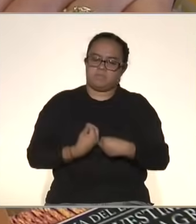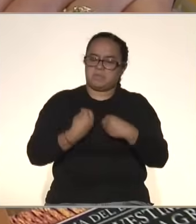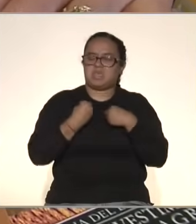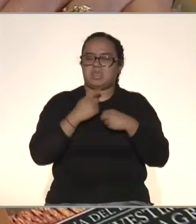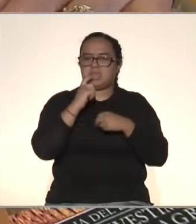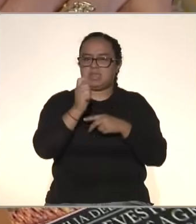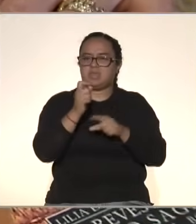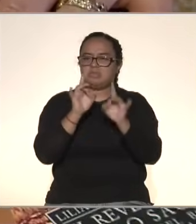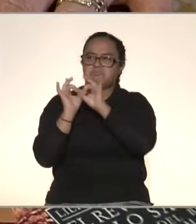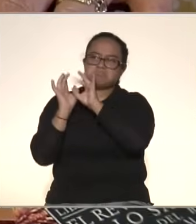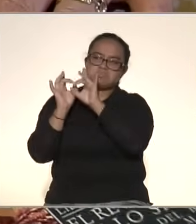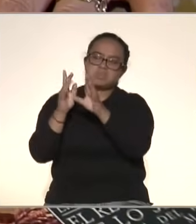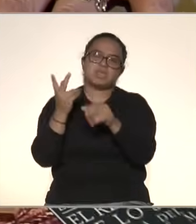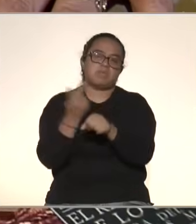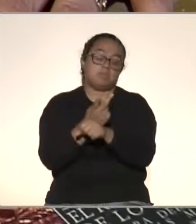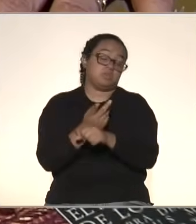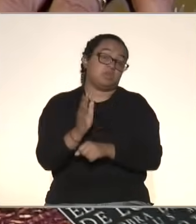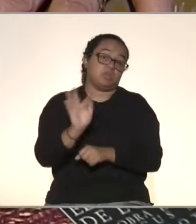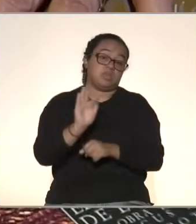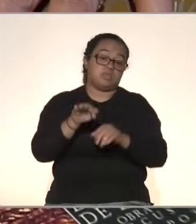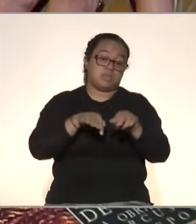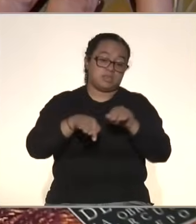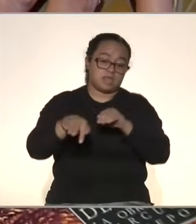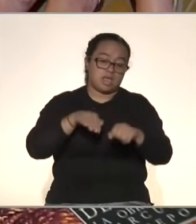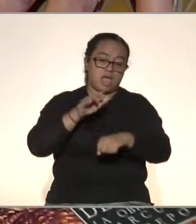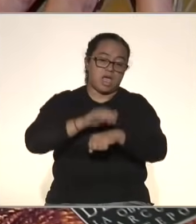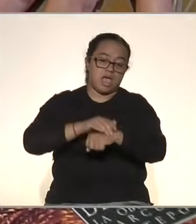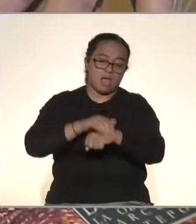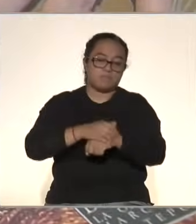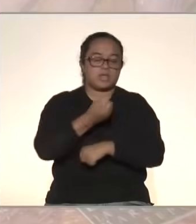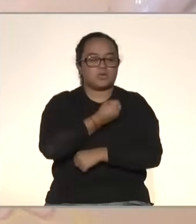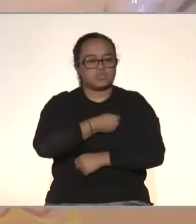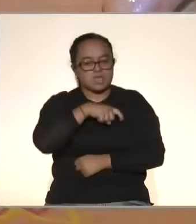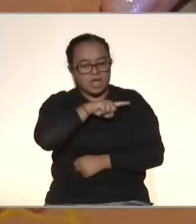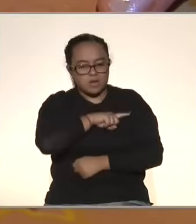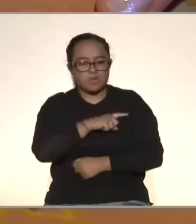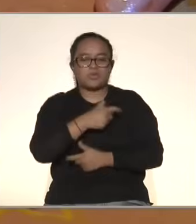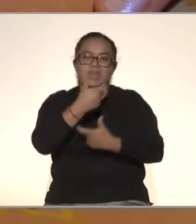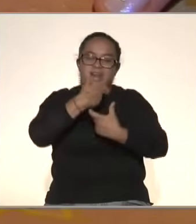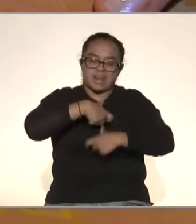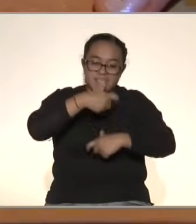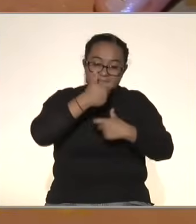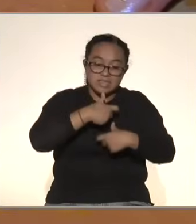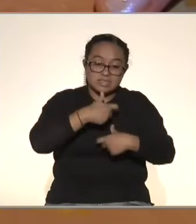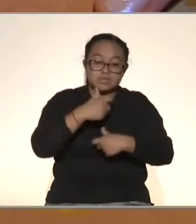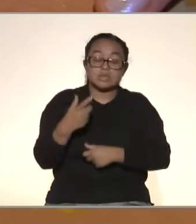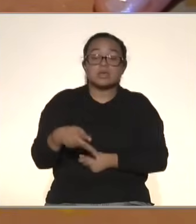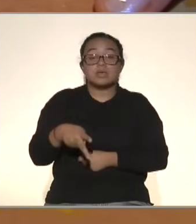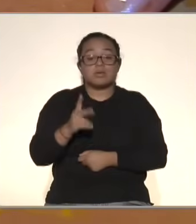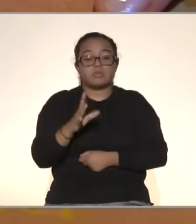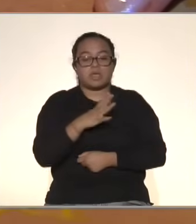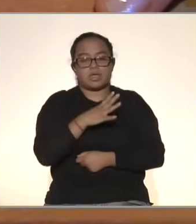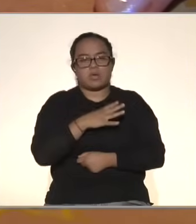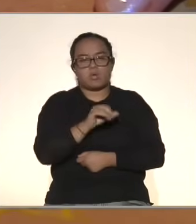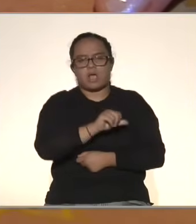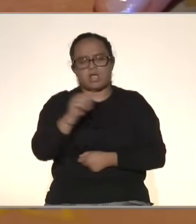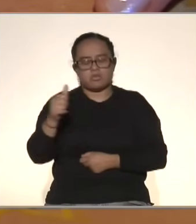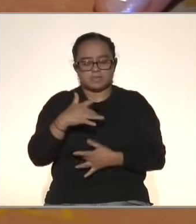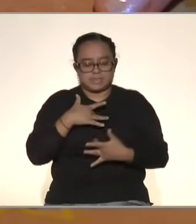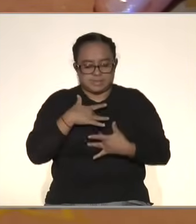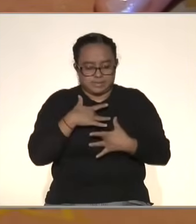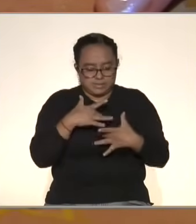mejor trabajo, amigos, salud, risas. Sin embargo, hay otras como